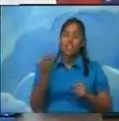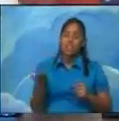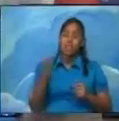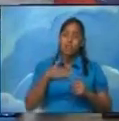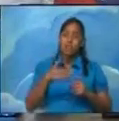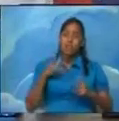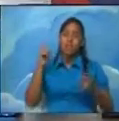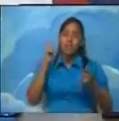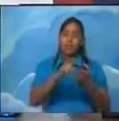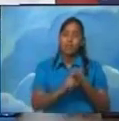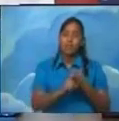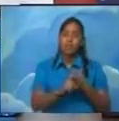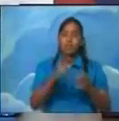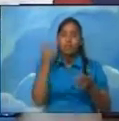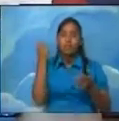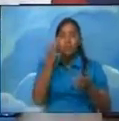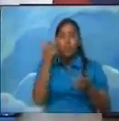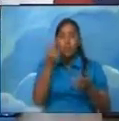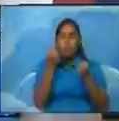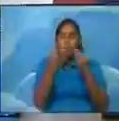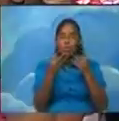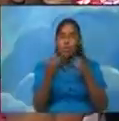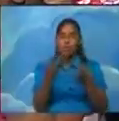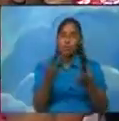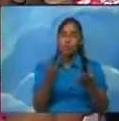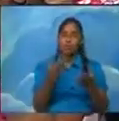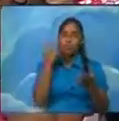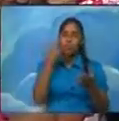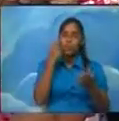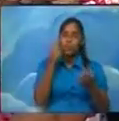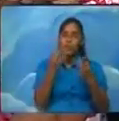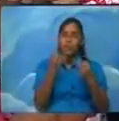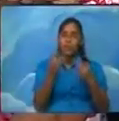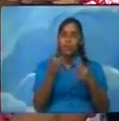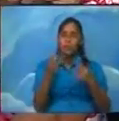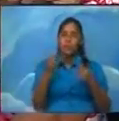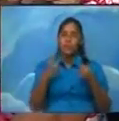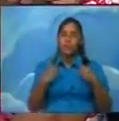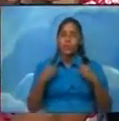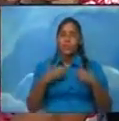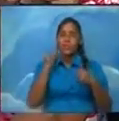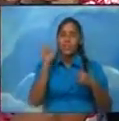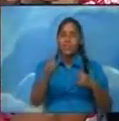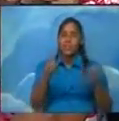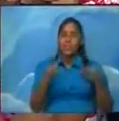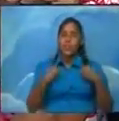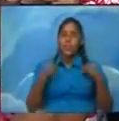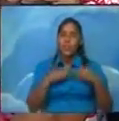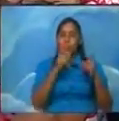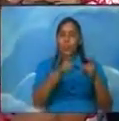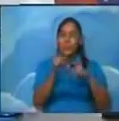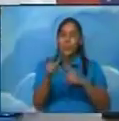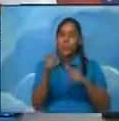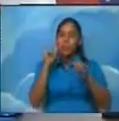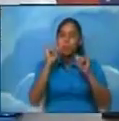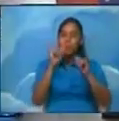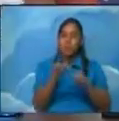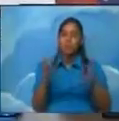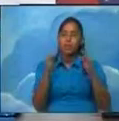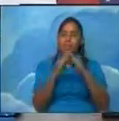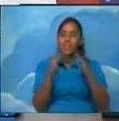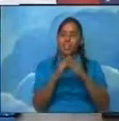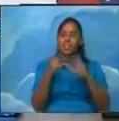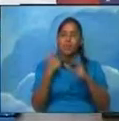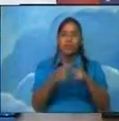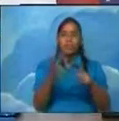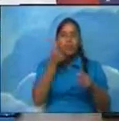que mi marido me busca mucho. ¿Cómo que te busca mucho? ¿Tú no vives con él? Sí, sí, yo vivo con él en la misma casa, hermano, pero es que me